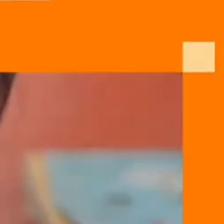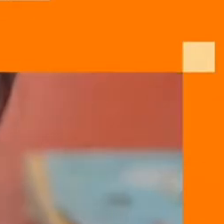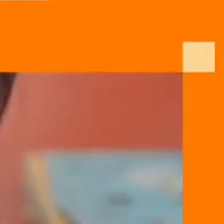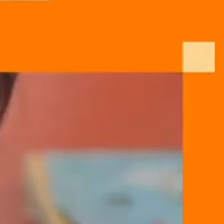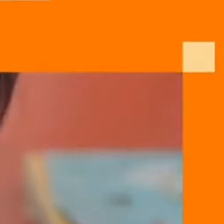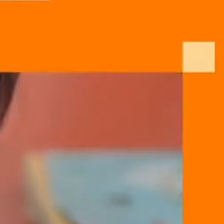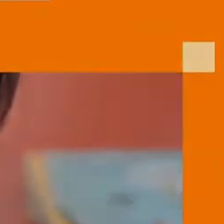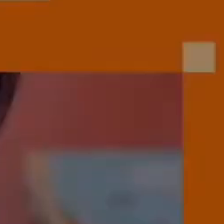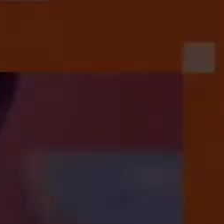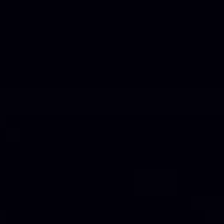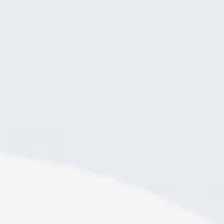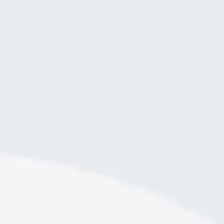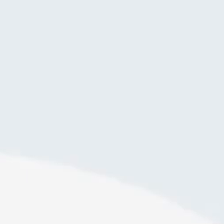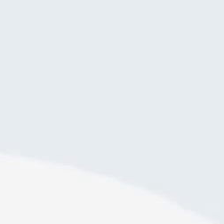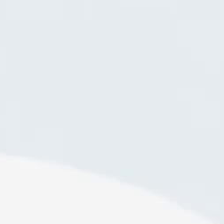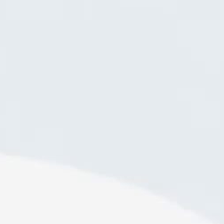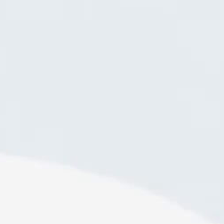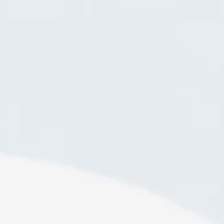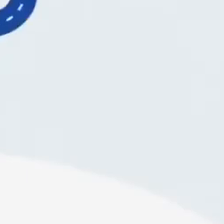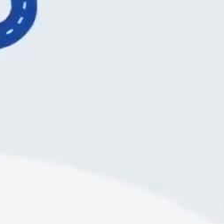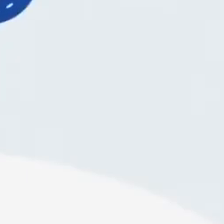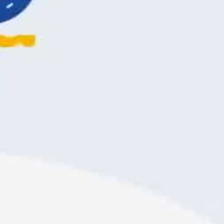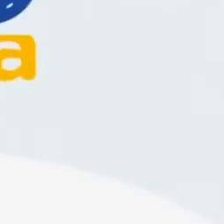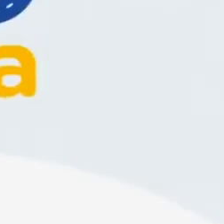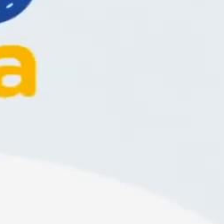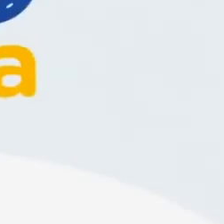Secundaria.